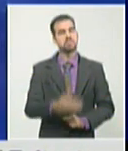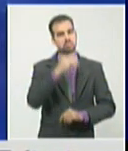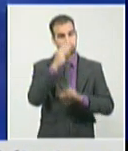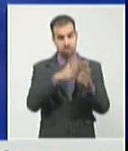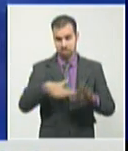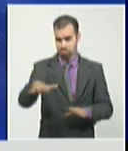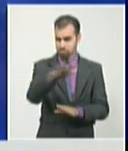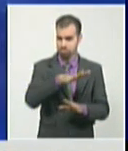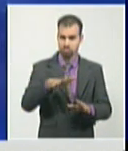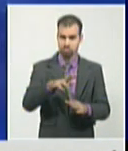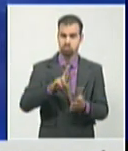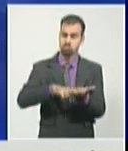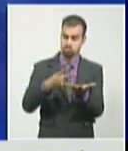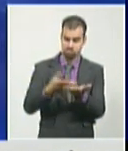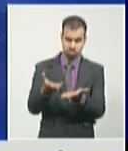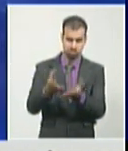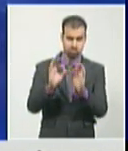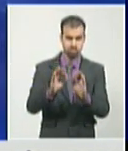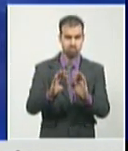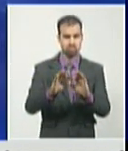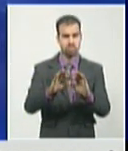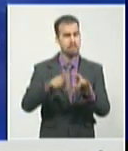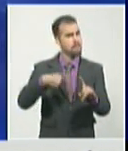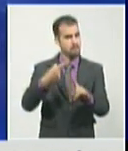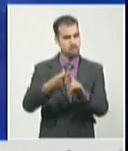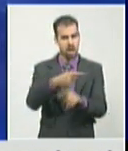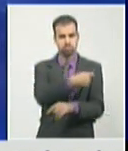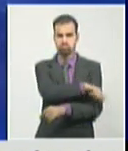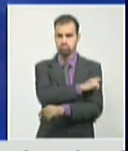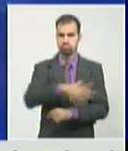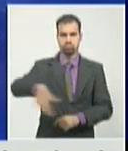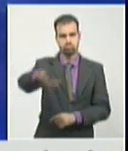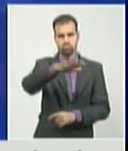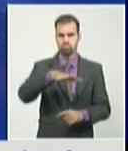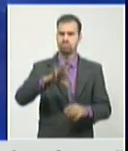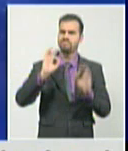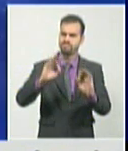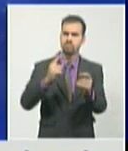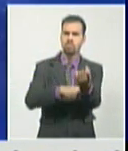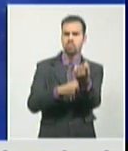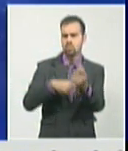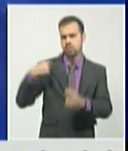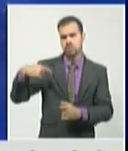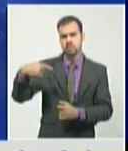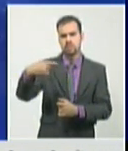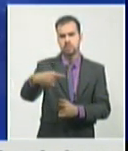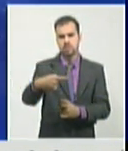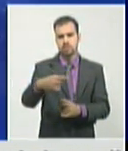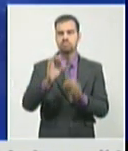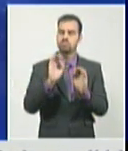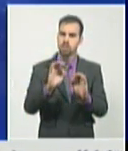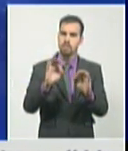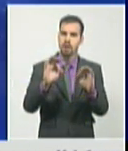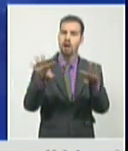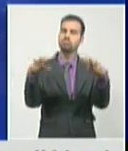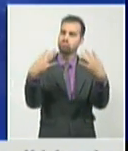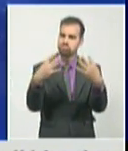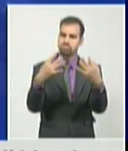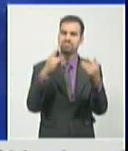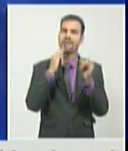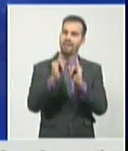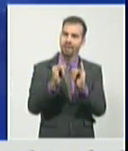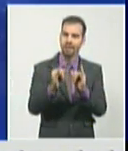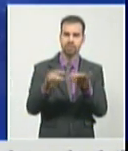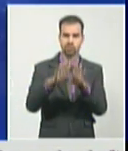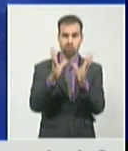y la población que diariamente escuchar a las personas de diferentes lugares